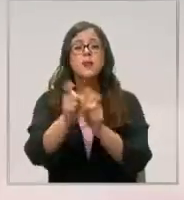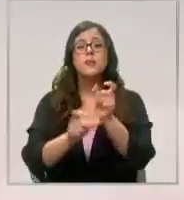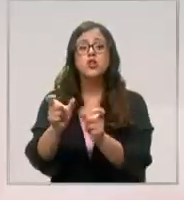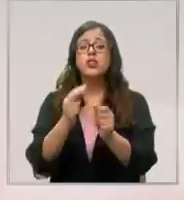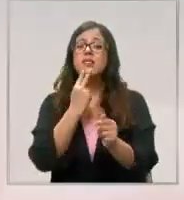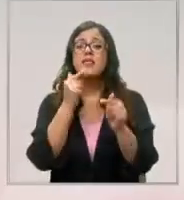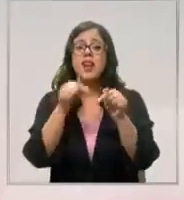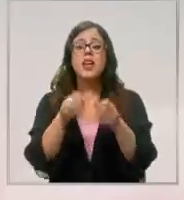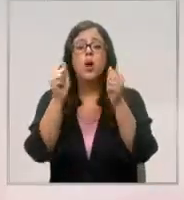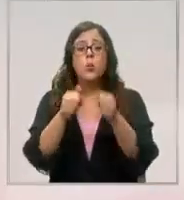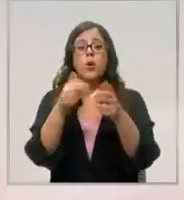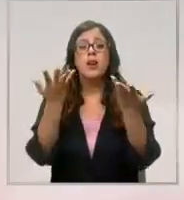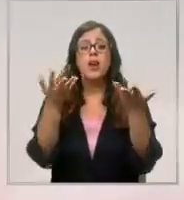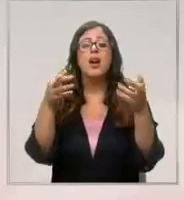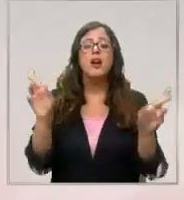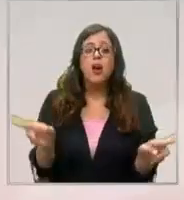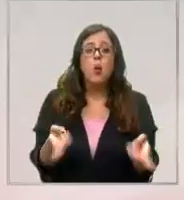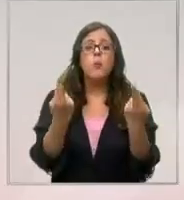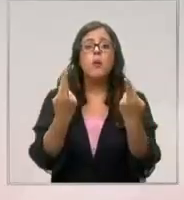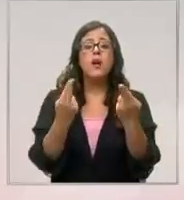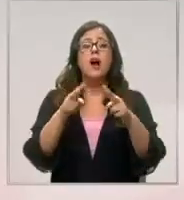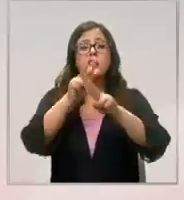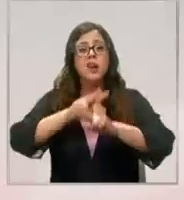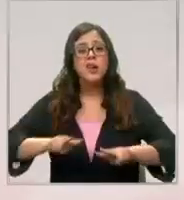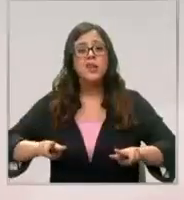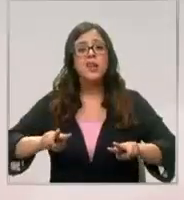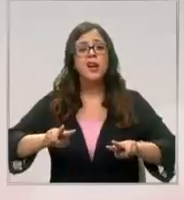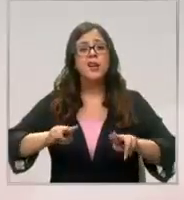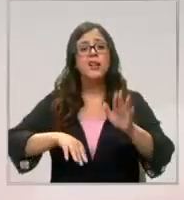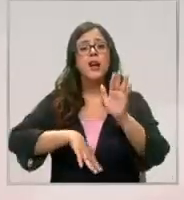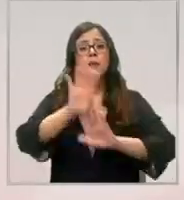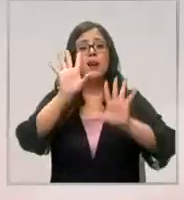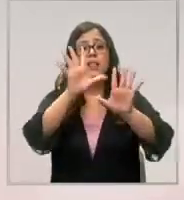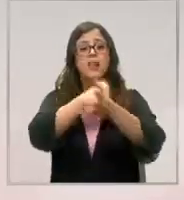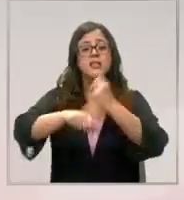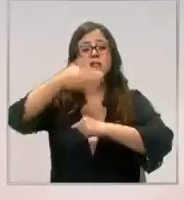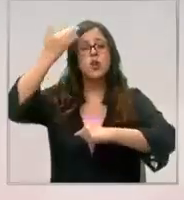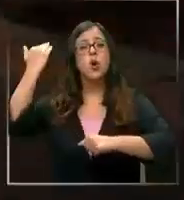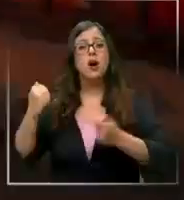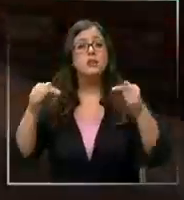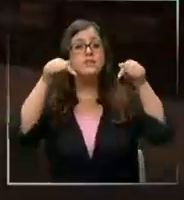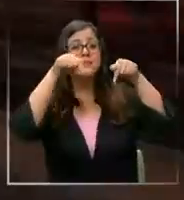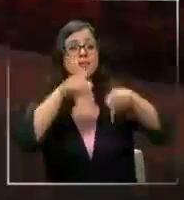vecinos puedan retomar la tranquilidad que dicen tenían hace más de 10 años y